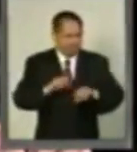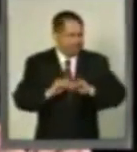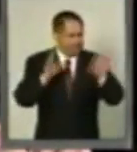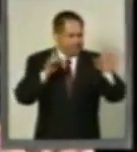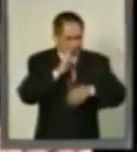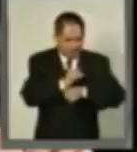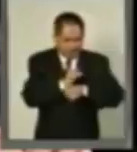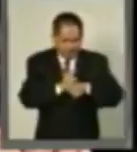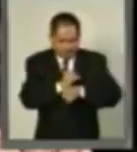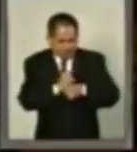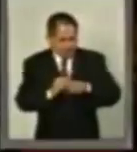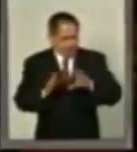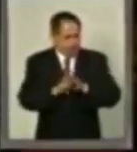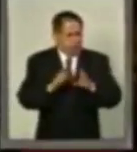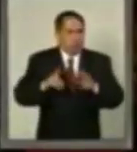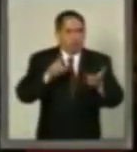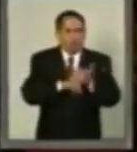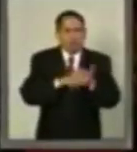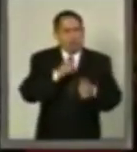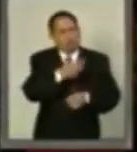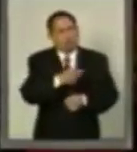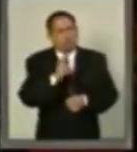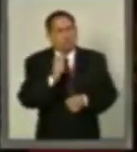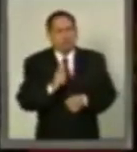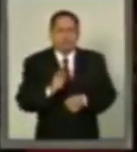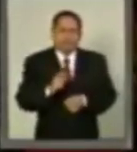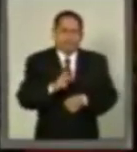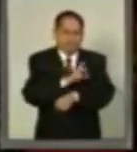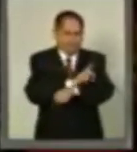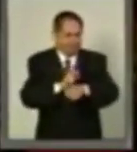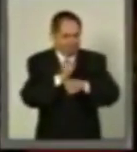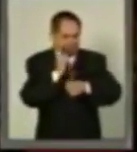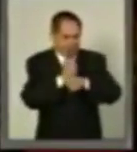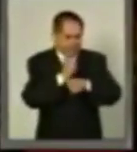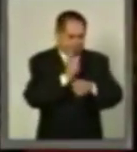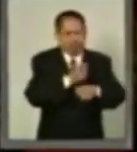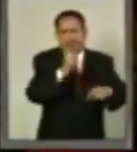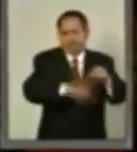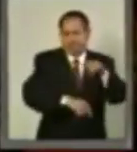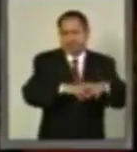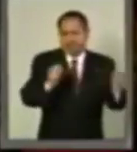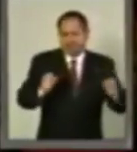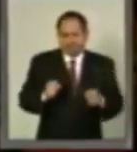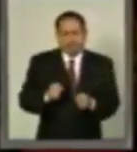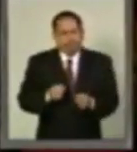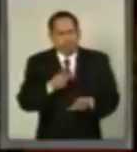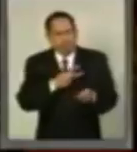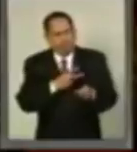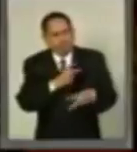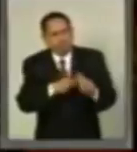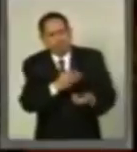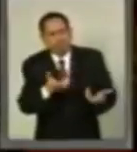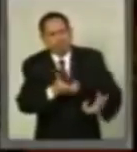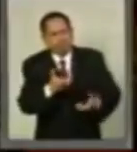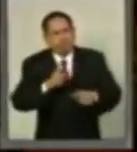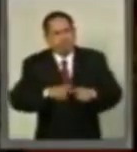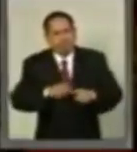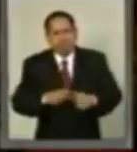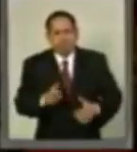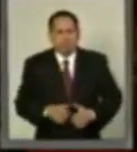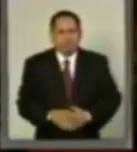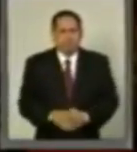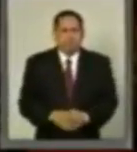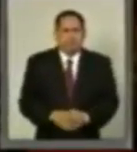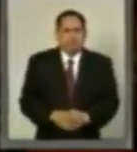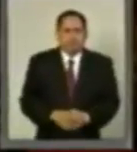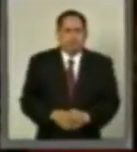una investigación ante el delegado y desde luego qué es lo que se está haciendo en este respecto.